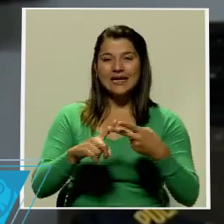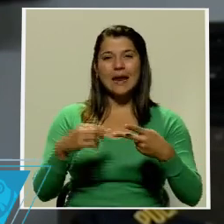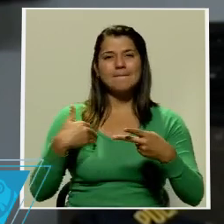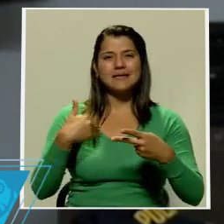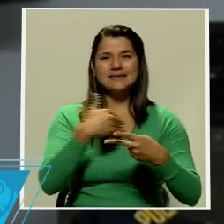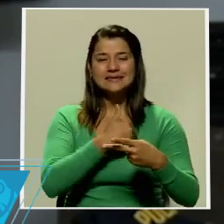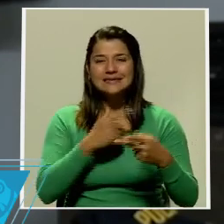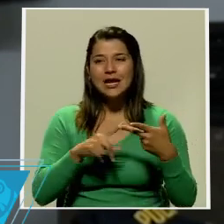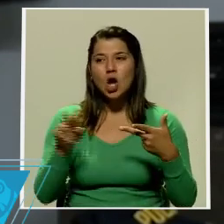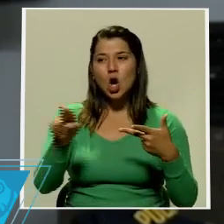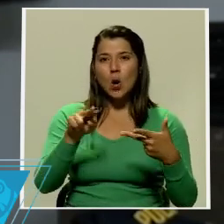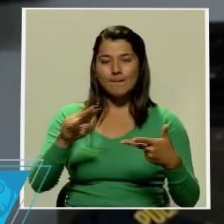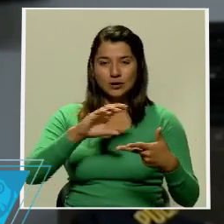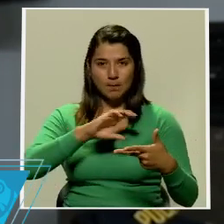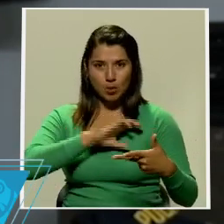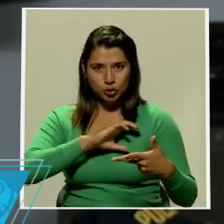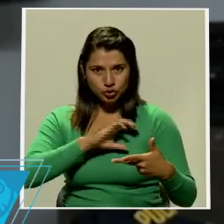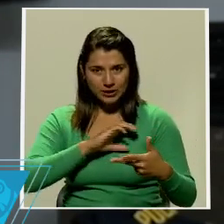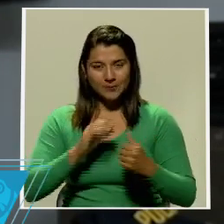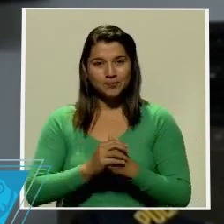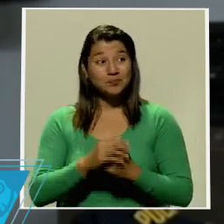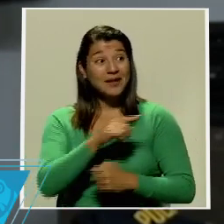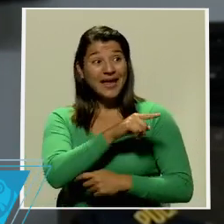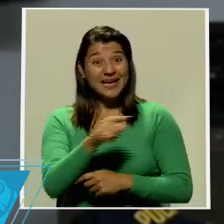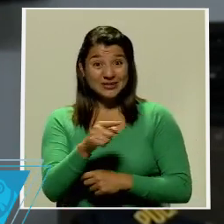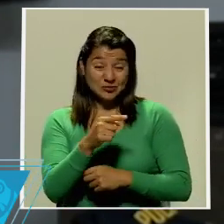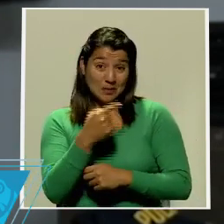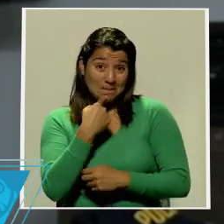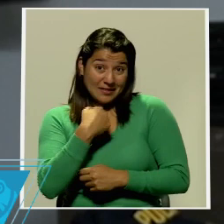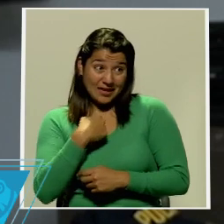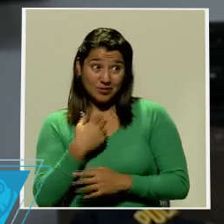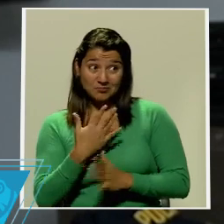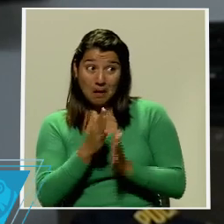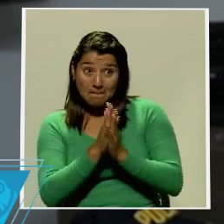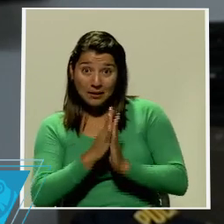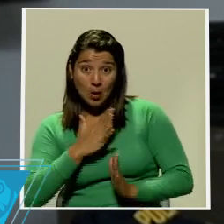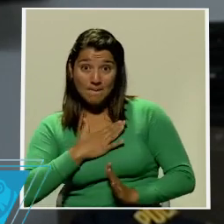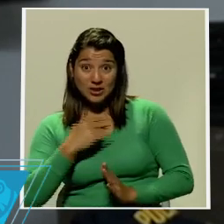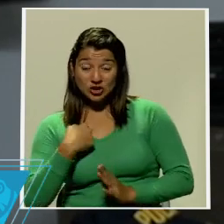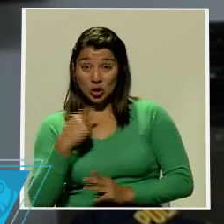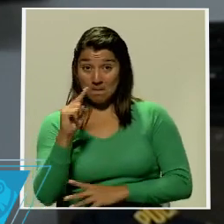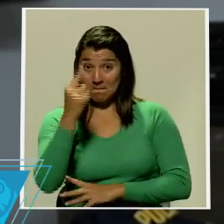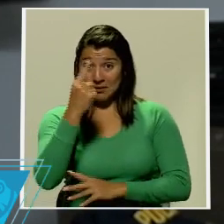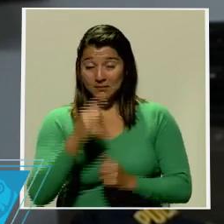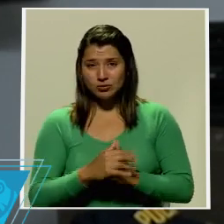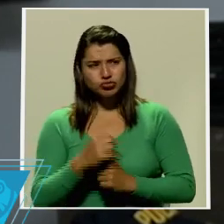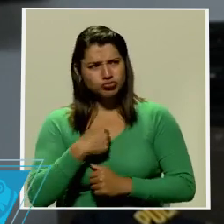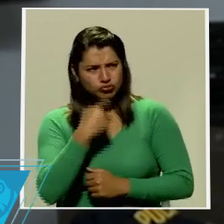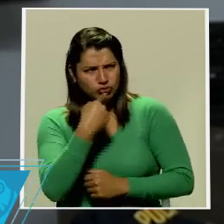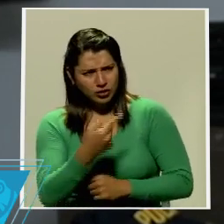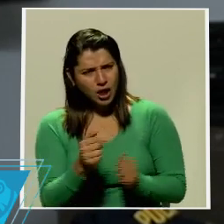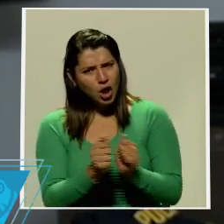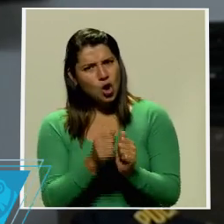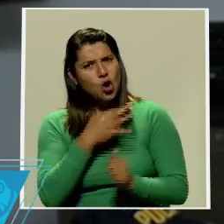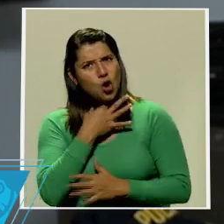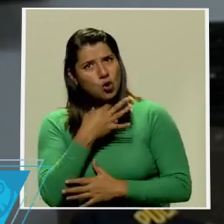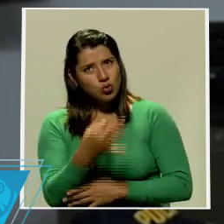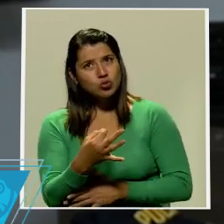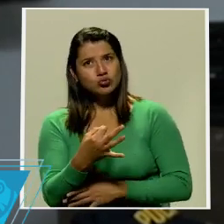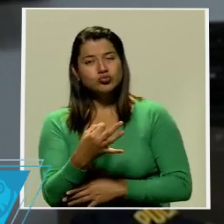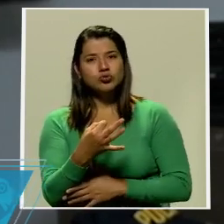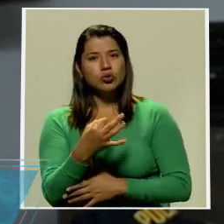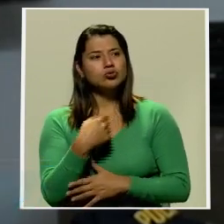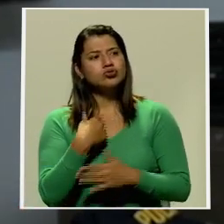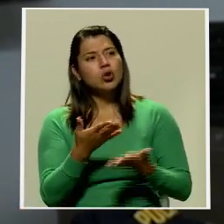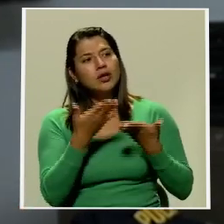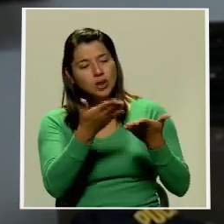pública. Ellos me pedían, los mismos compañeros, que fuera el primero. Yo les dije que con mucho gusto les iba a dar la oportunidad a ellos. Es